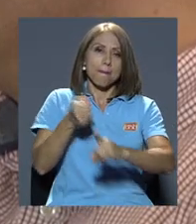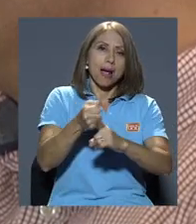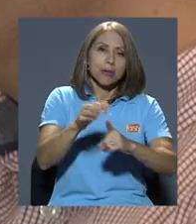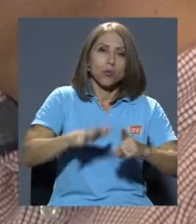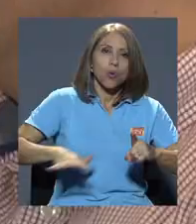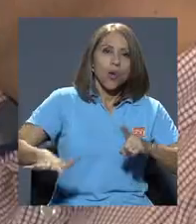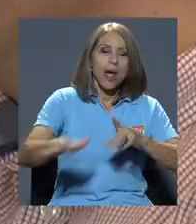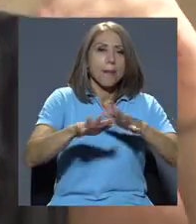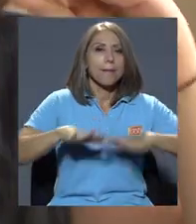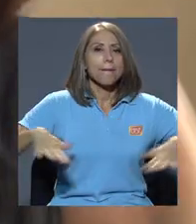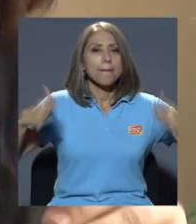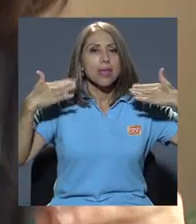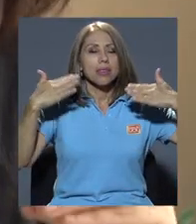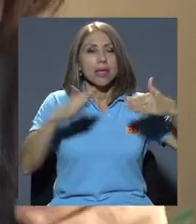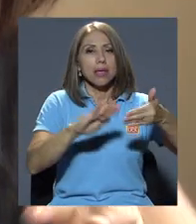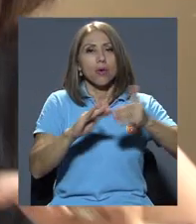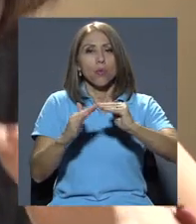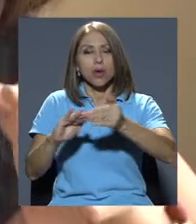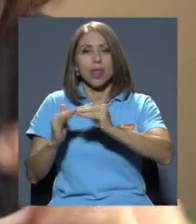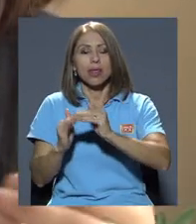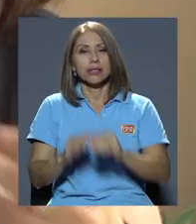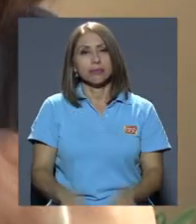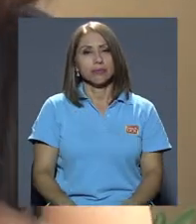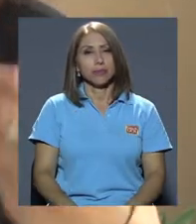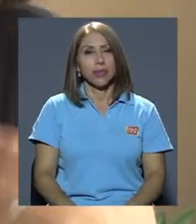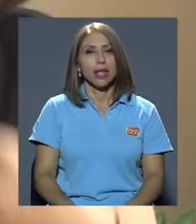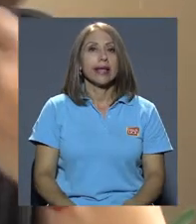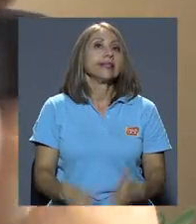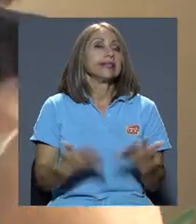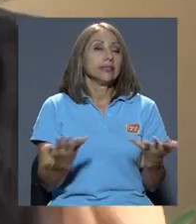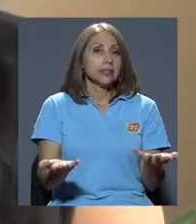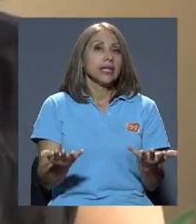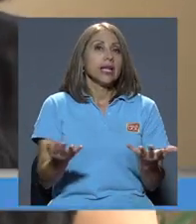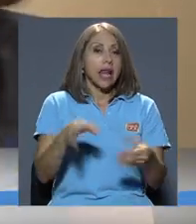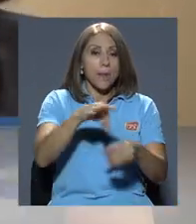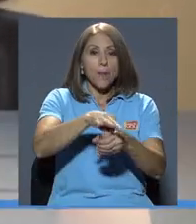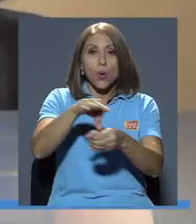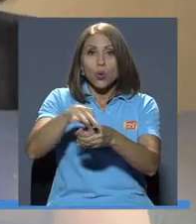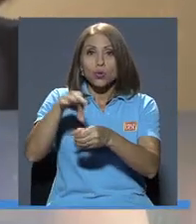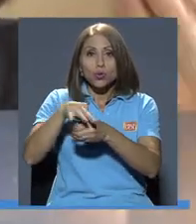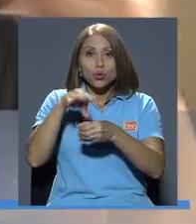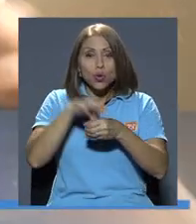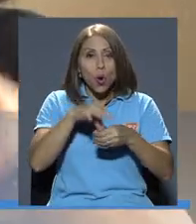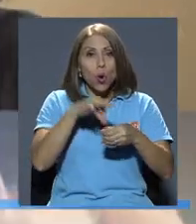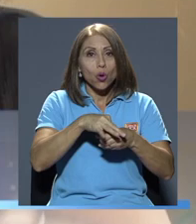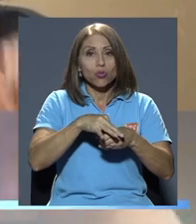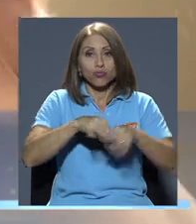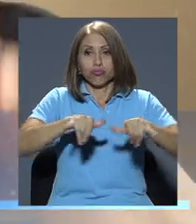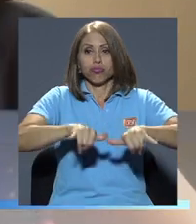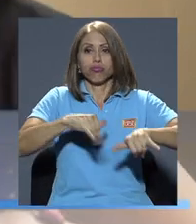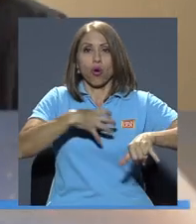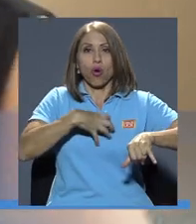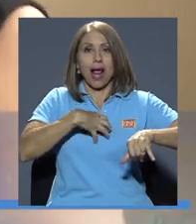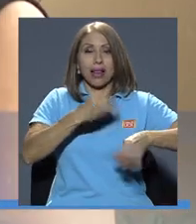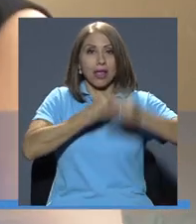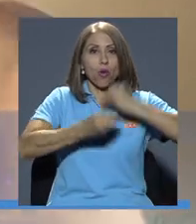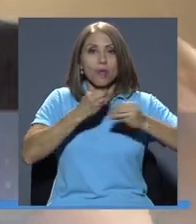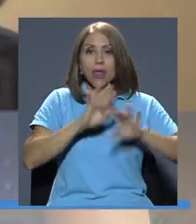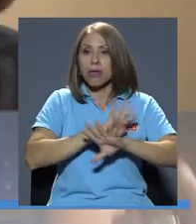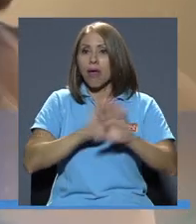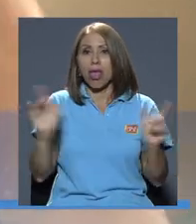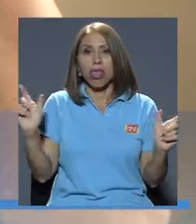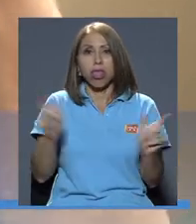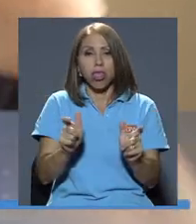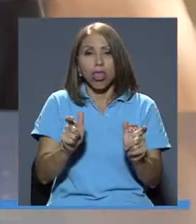comunidades. Se ha perdido muchísimo la producción local de comida. Entonces, el Cantón de los Chiles